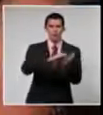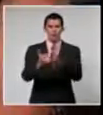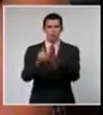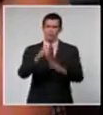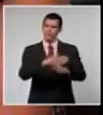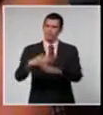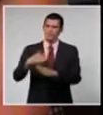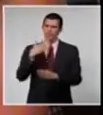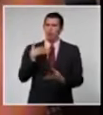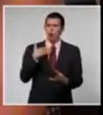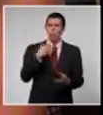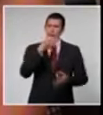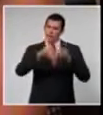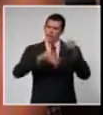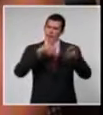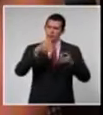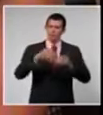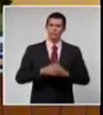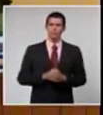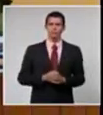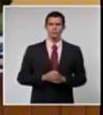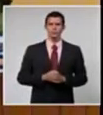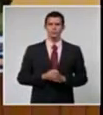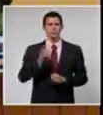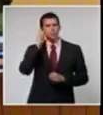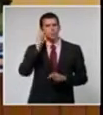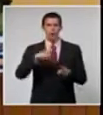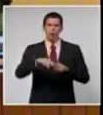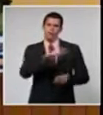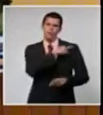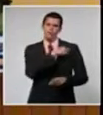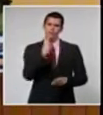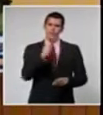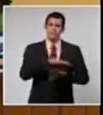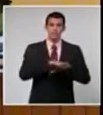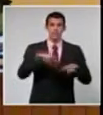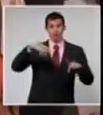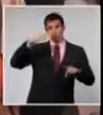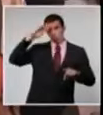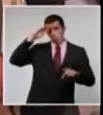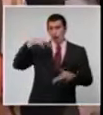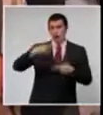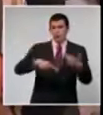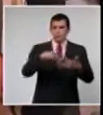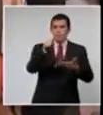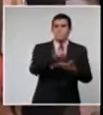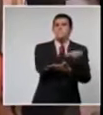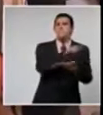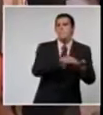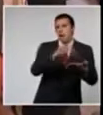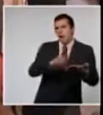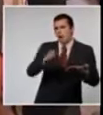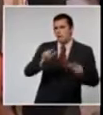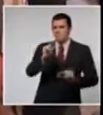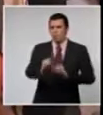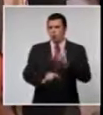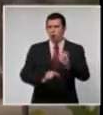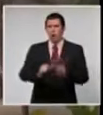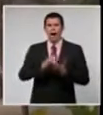para realizar una evaluación de la primera etapa del Plan del Estado para el enfrentamiento al cambio climático, conocido como Tarea